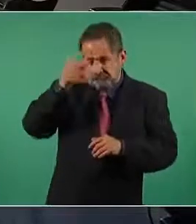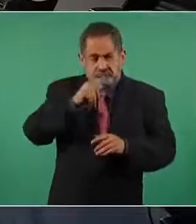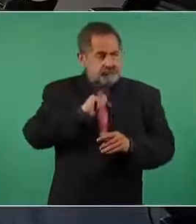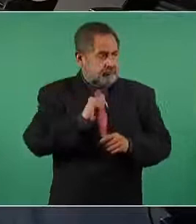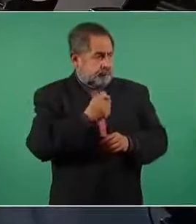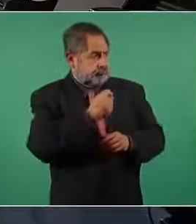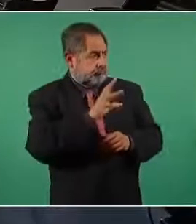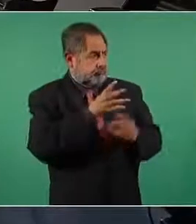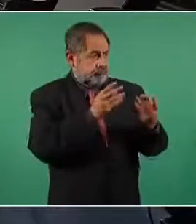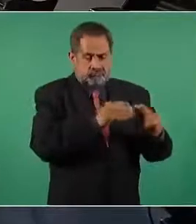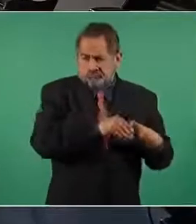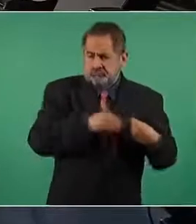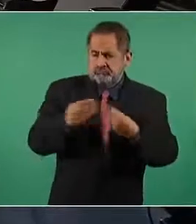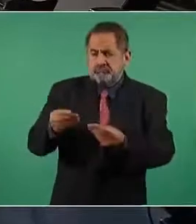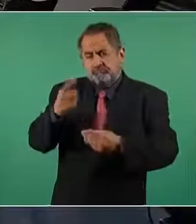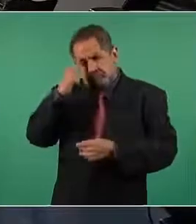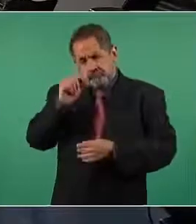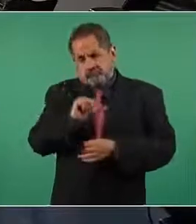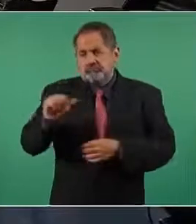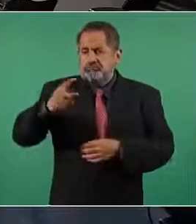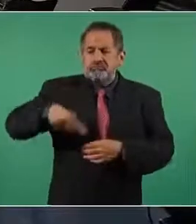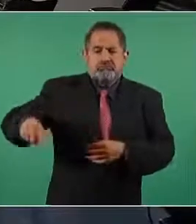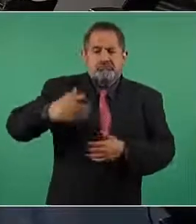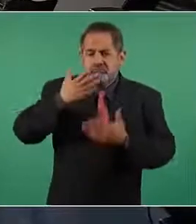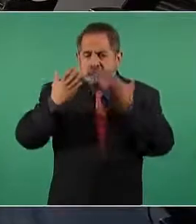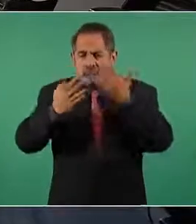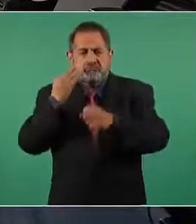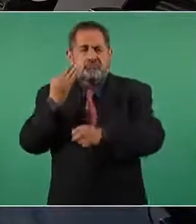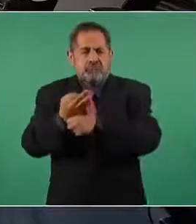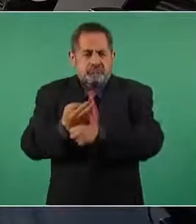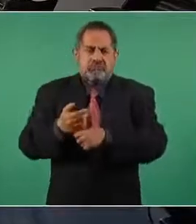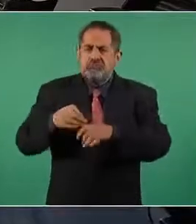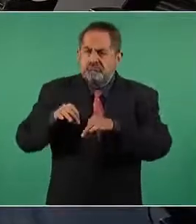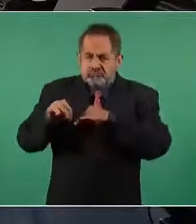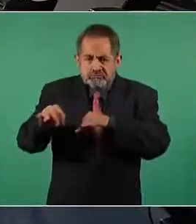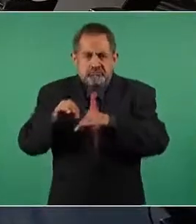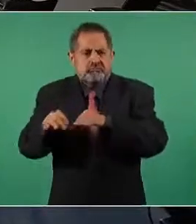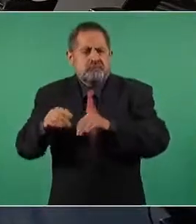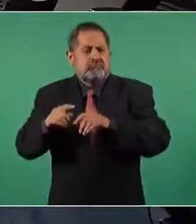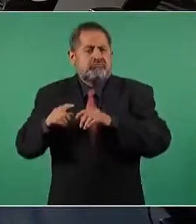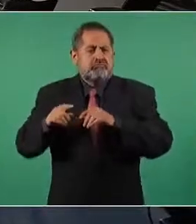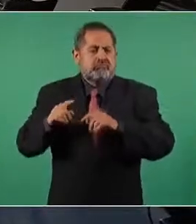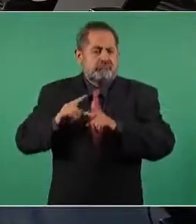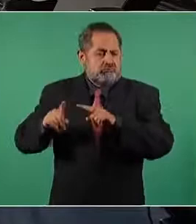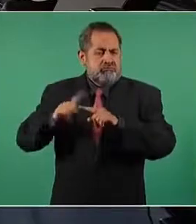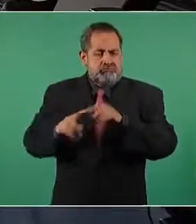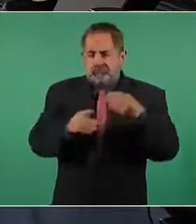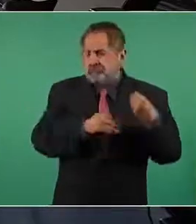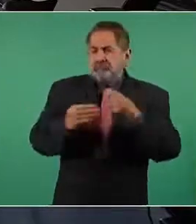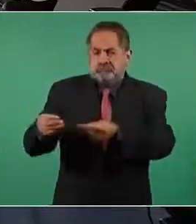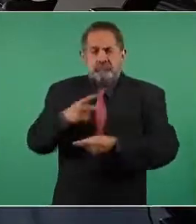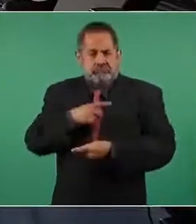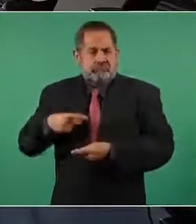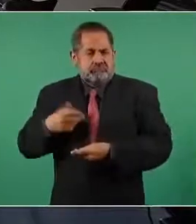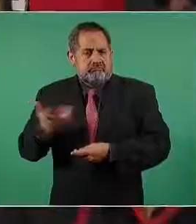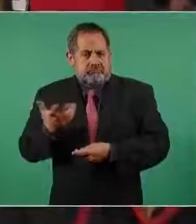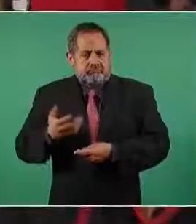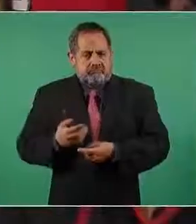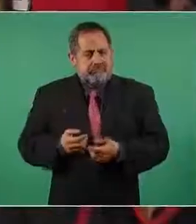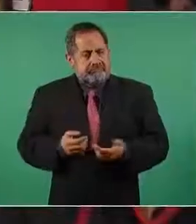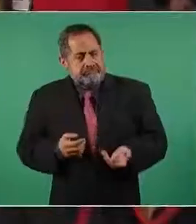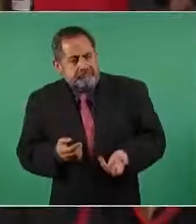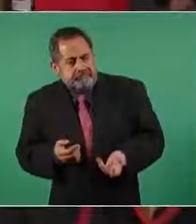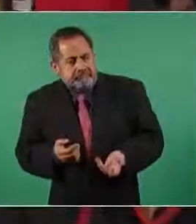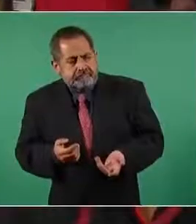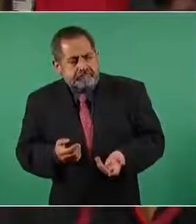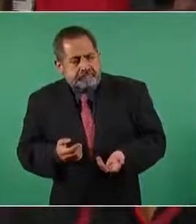tecnología para beneficiar a estudiantes, trabajadores e instituciones de educación superior nacional. Quisiéramos saber si